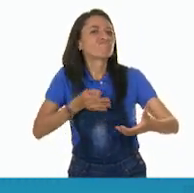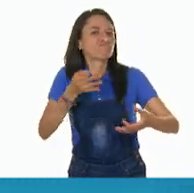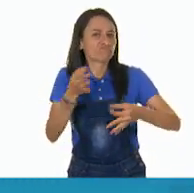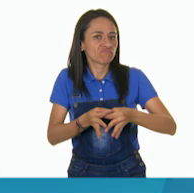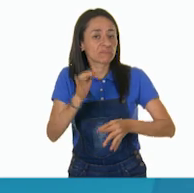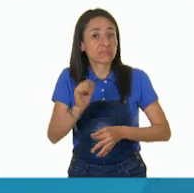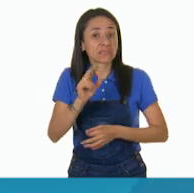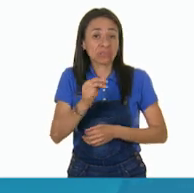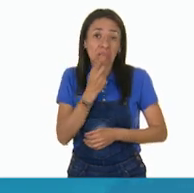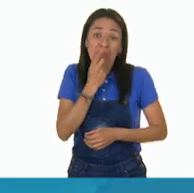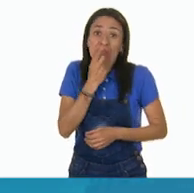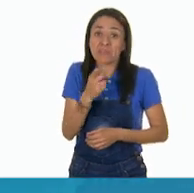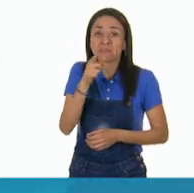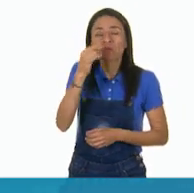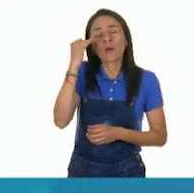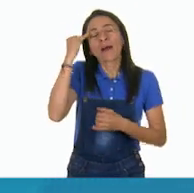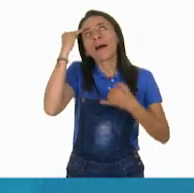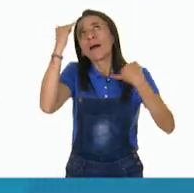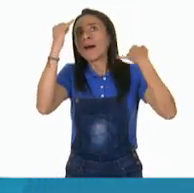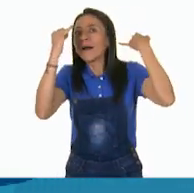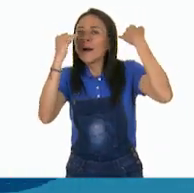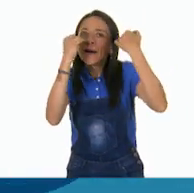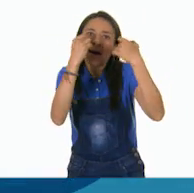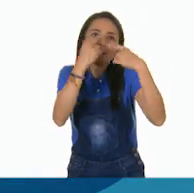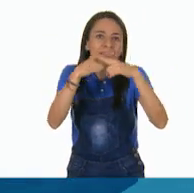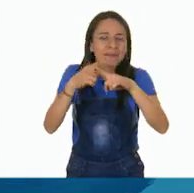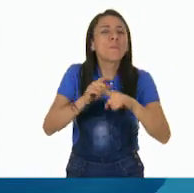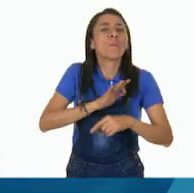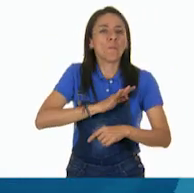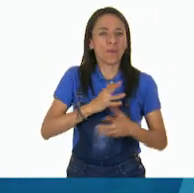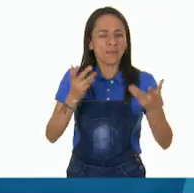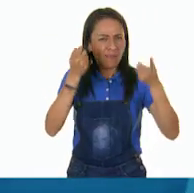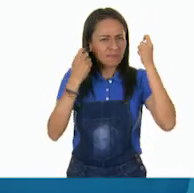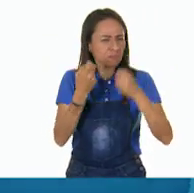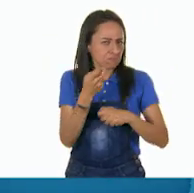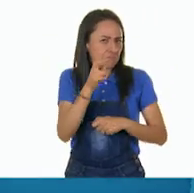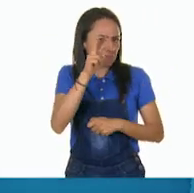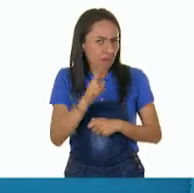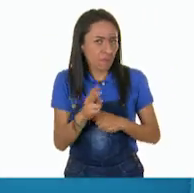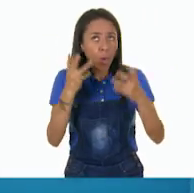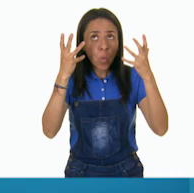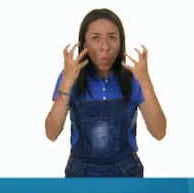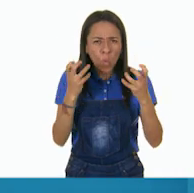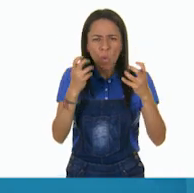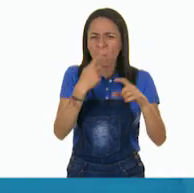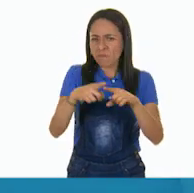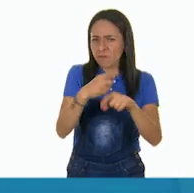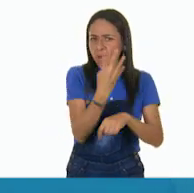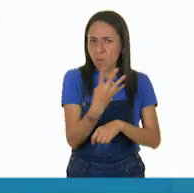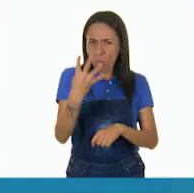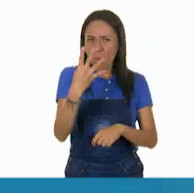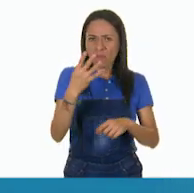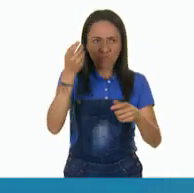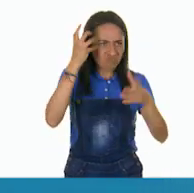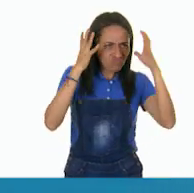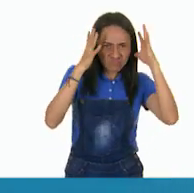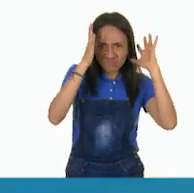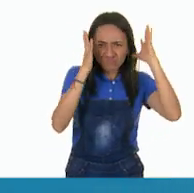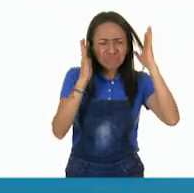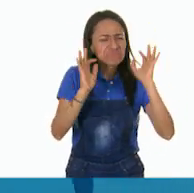peinado donde la imaginación de ayer es cierto antes de que se me secara me dice por lo menos cuatro modelos distintos y siempre se me